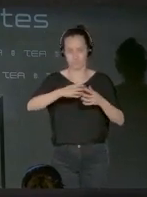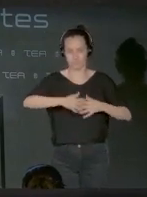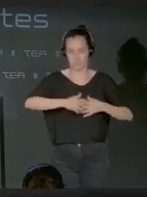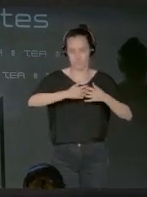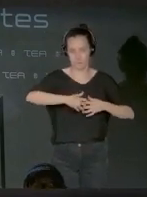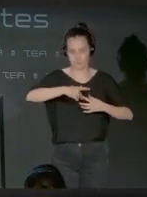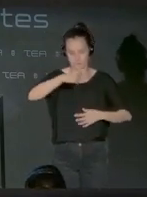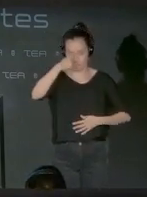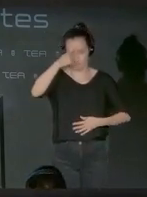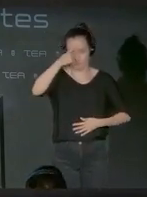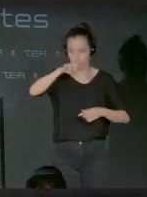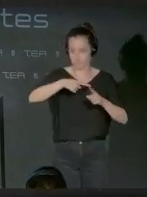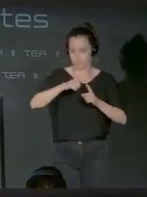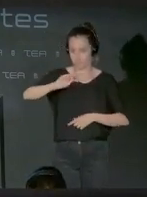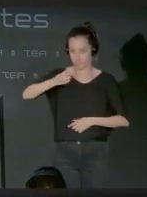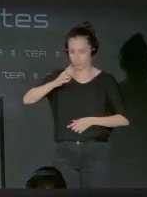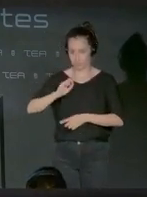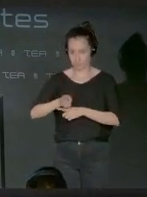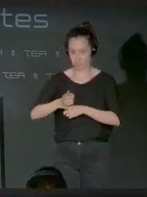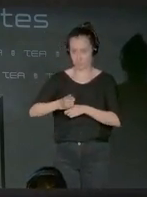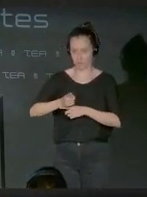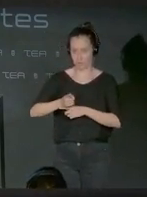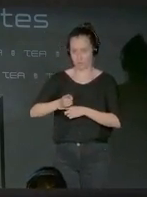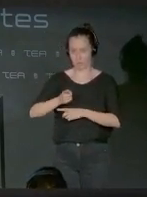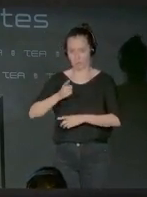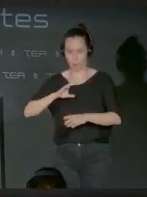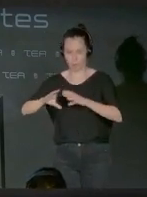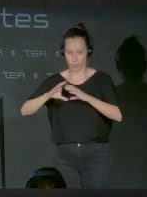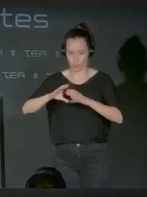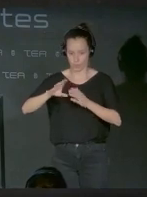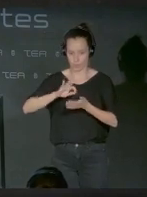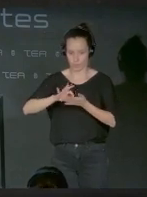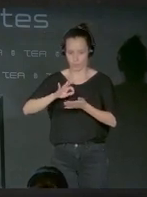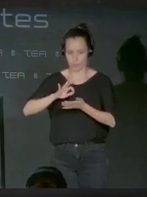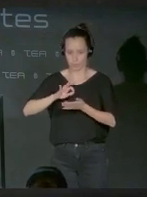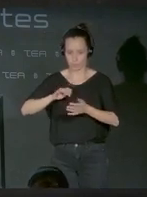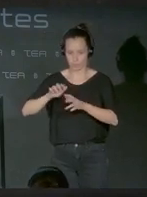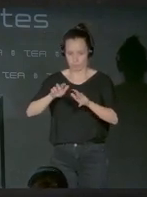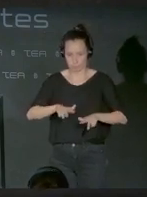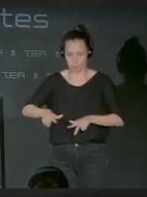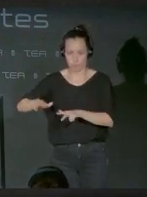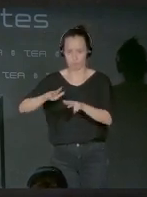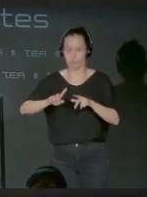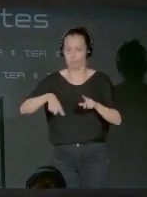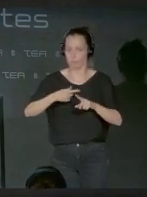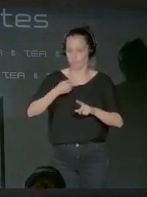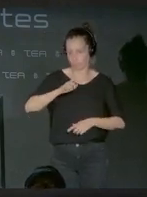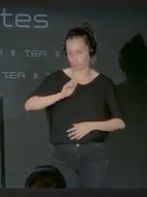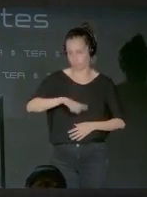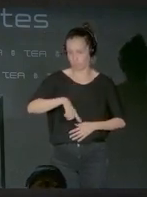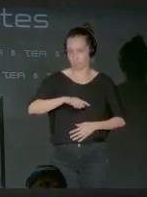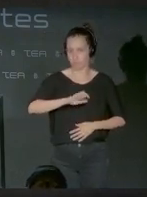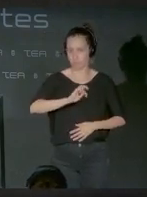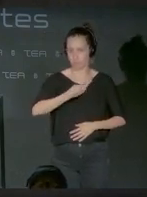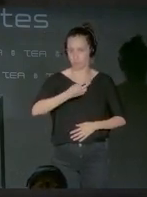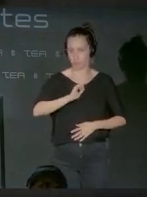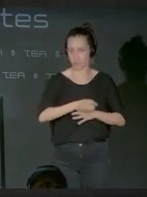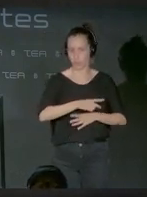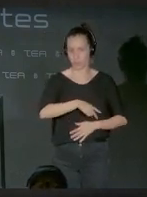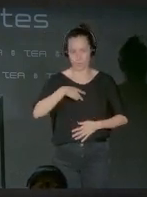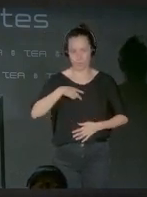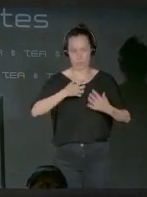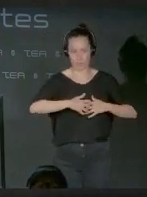de ordenación de los servicios de comunicación audiovisual en el Ministerio de asuntos económicos y transformación digital subdirector general de promoción de las Industrias